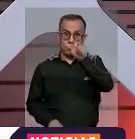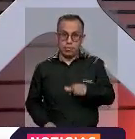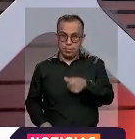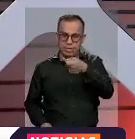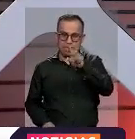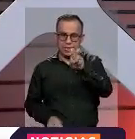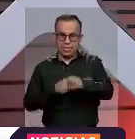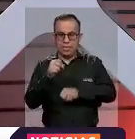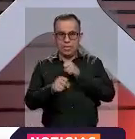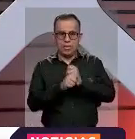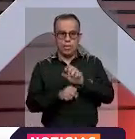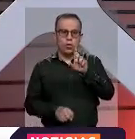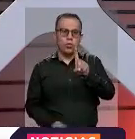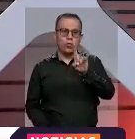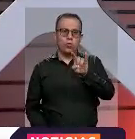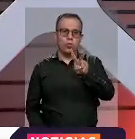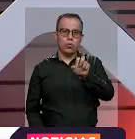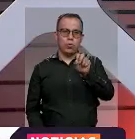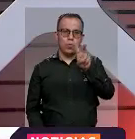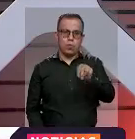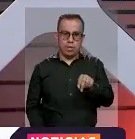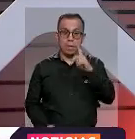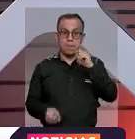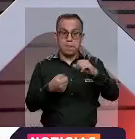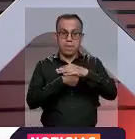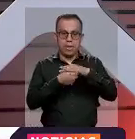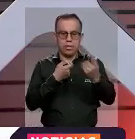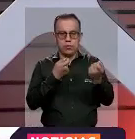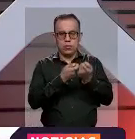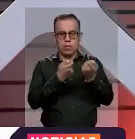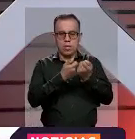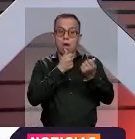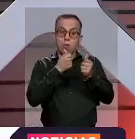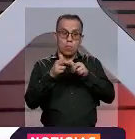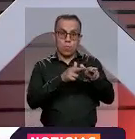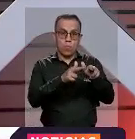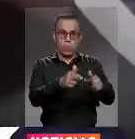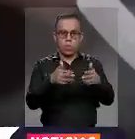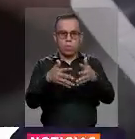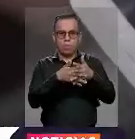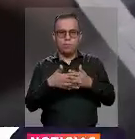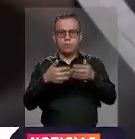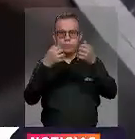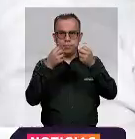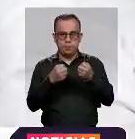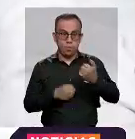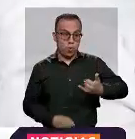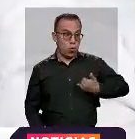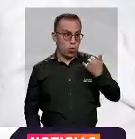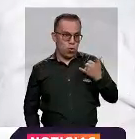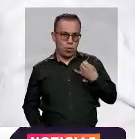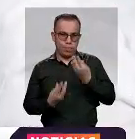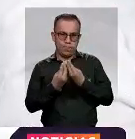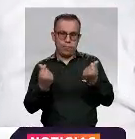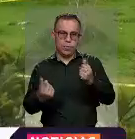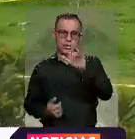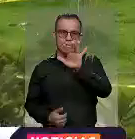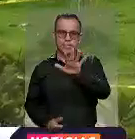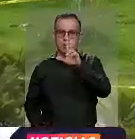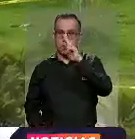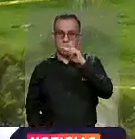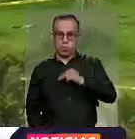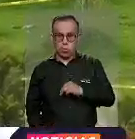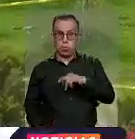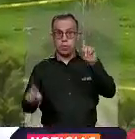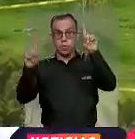17 años, Duván Barros, quien fue encontrado en un caño cerca al Portal Américas. El joven desapareció el 5 de junio luego de